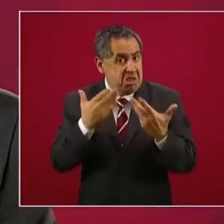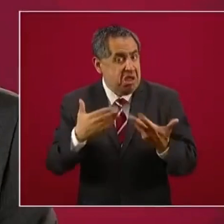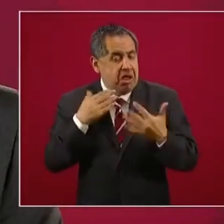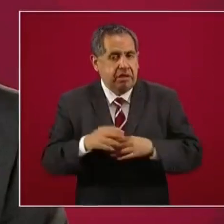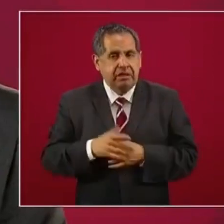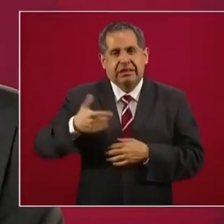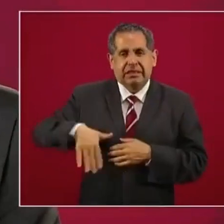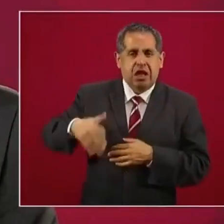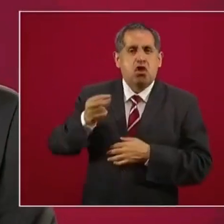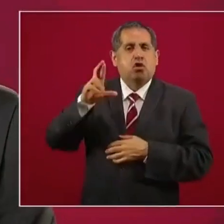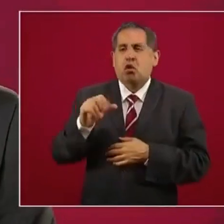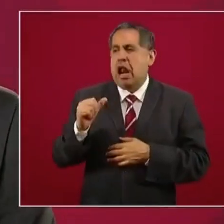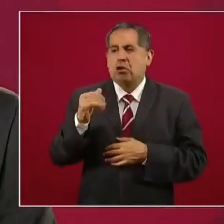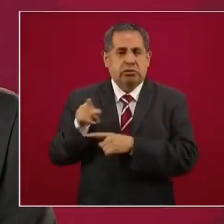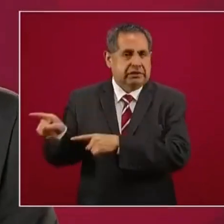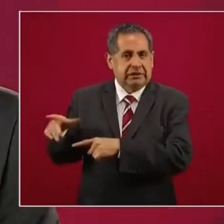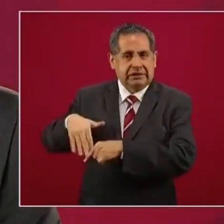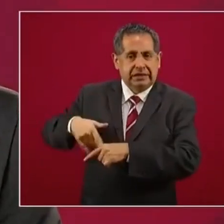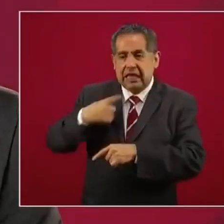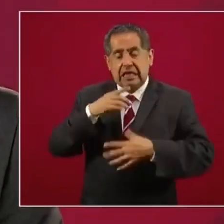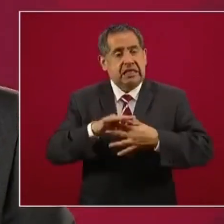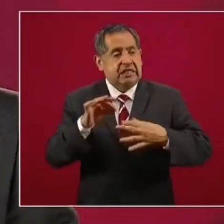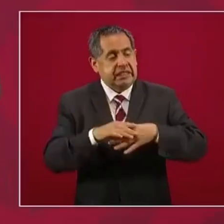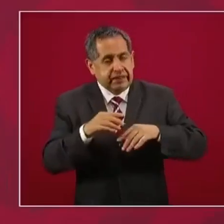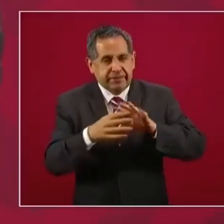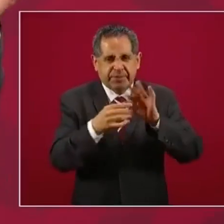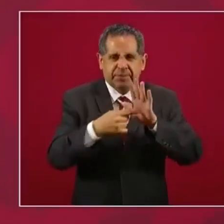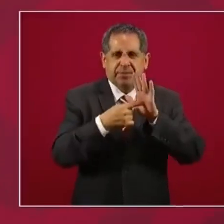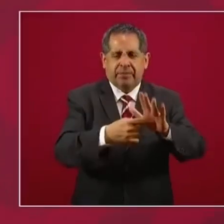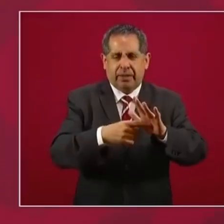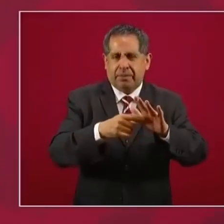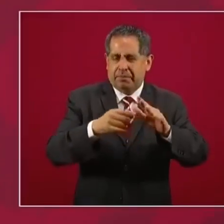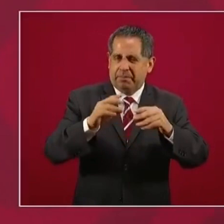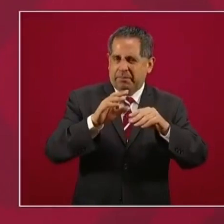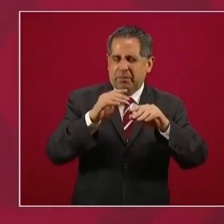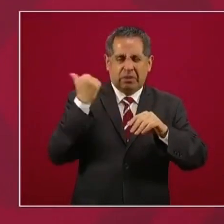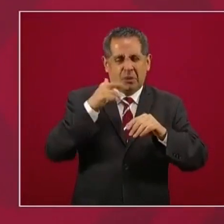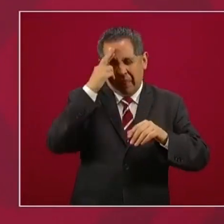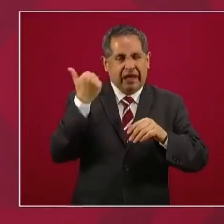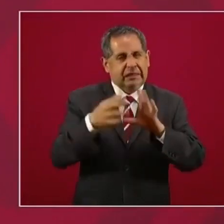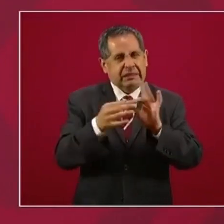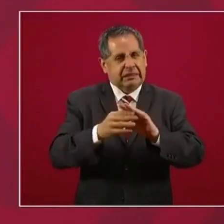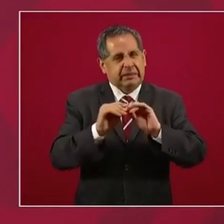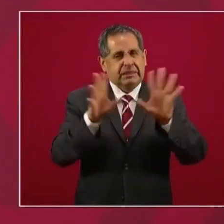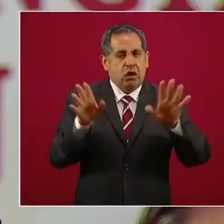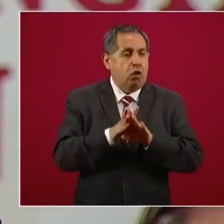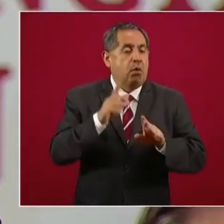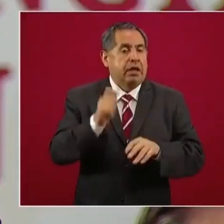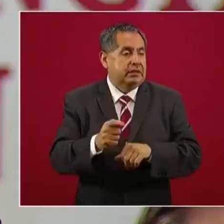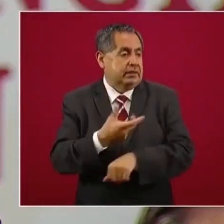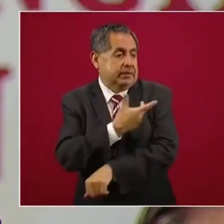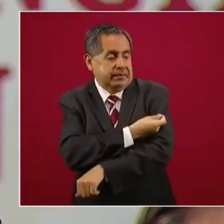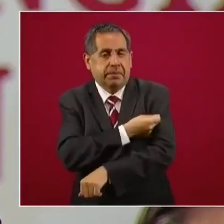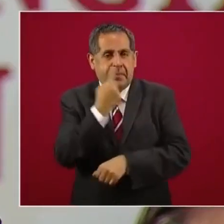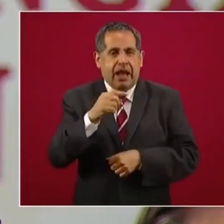en una presentación reciente en la conferencia vespertina, cuando nos habló de manera panorámica sobre el desarrollo de vacunas